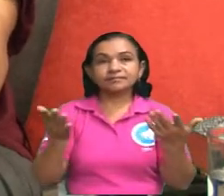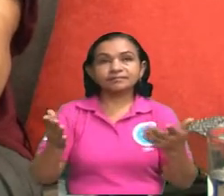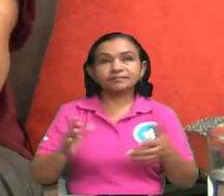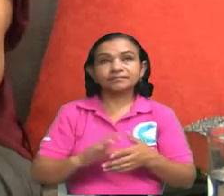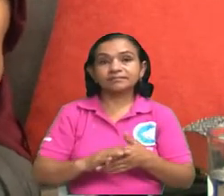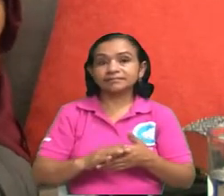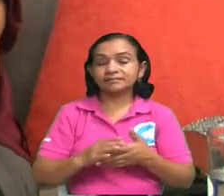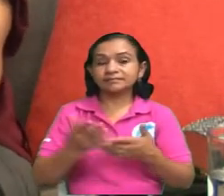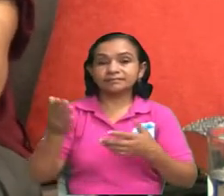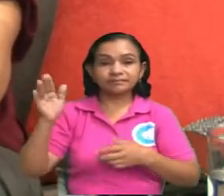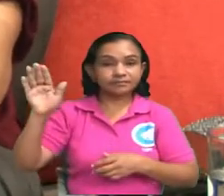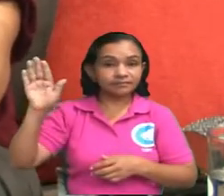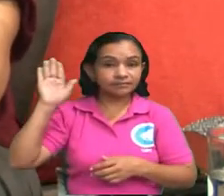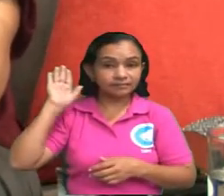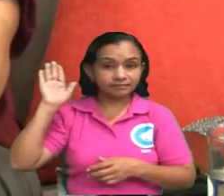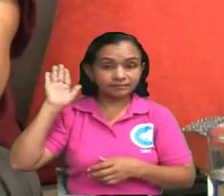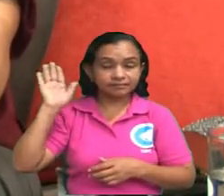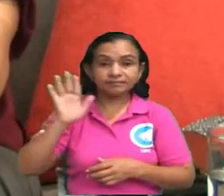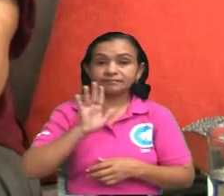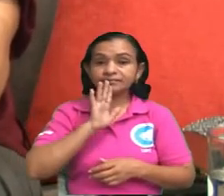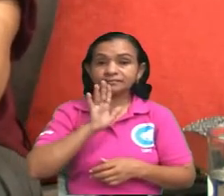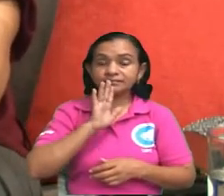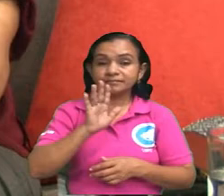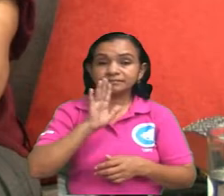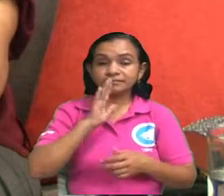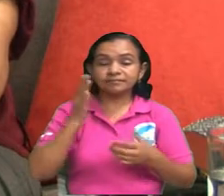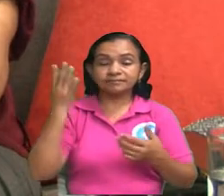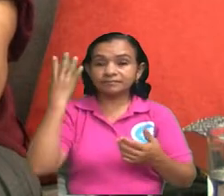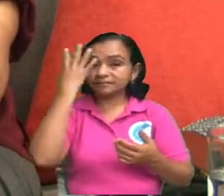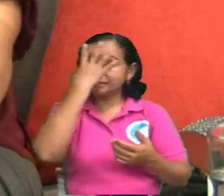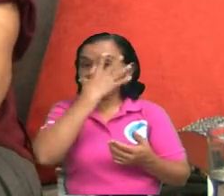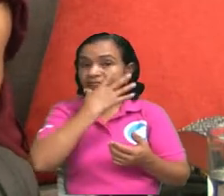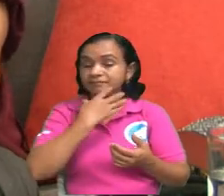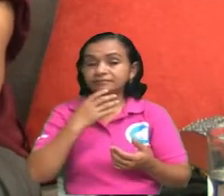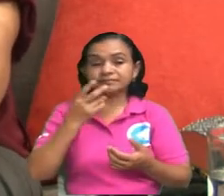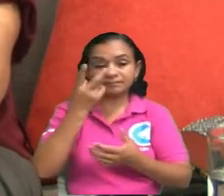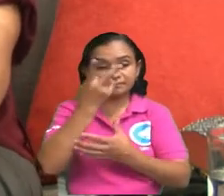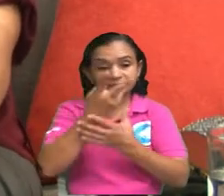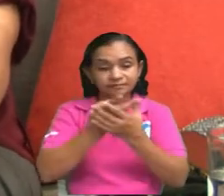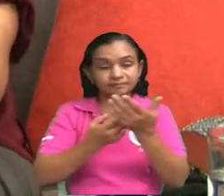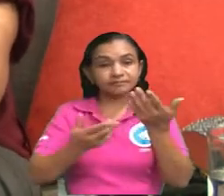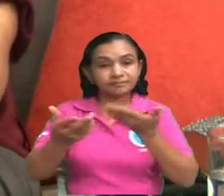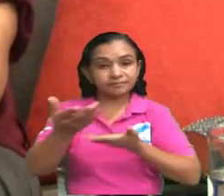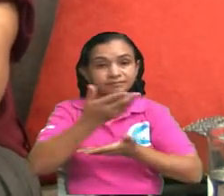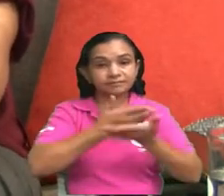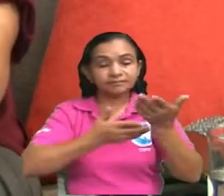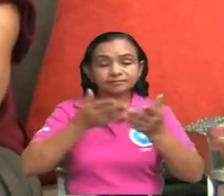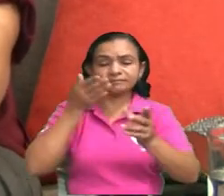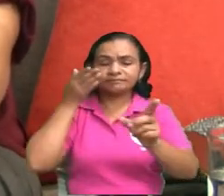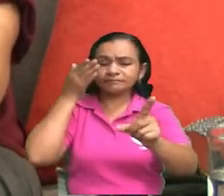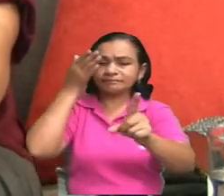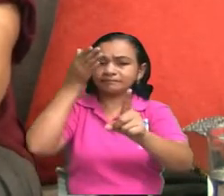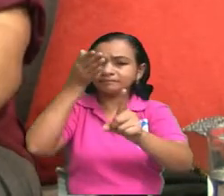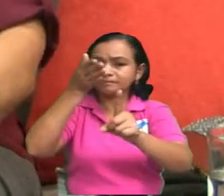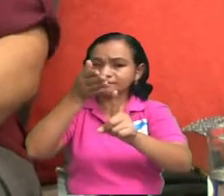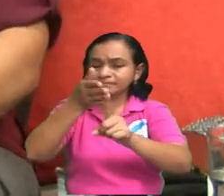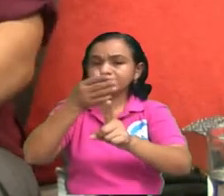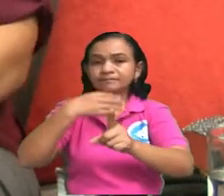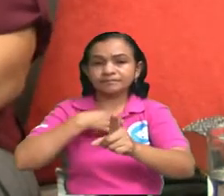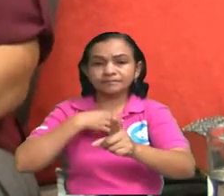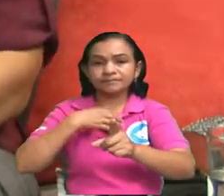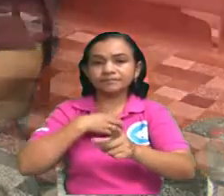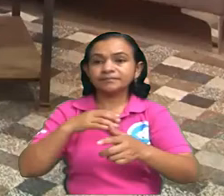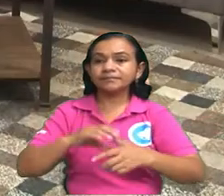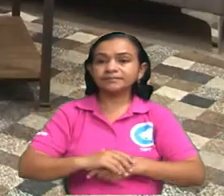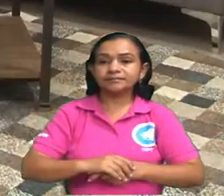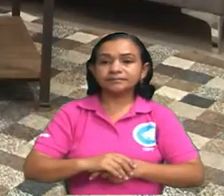de compromisos y de algo muy hermoso que ambos compartían, la lealtad. Y precisamente en